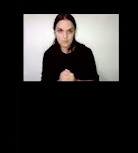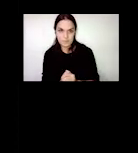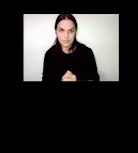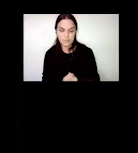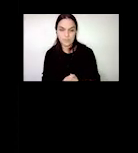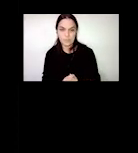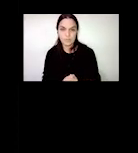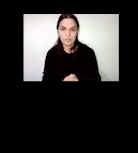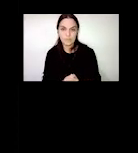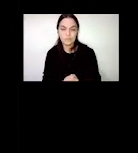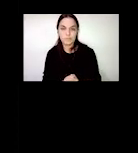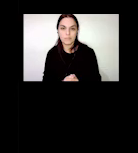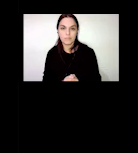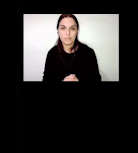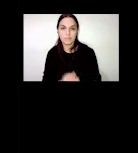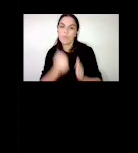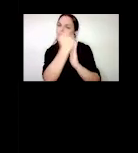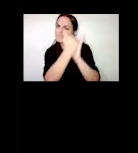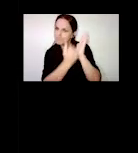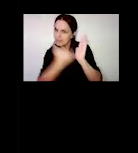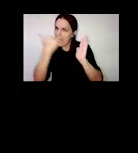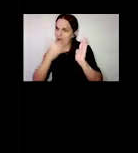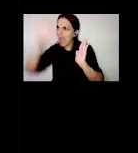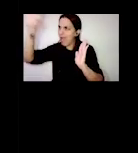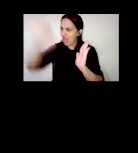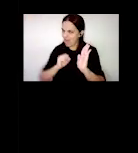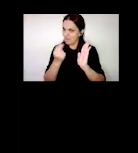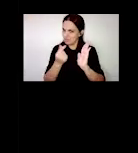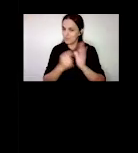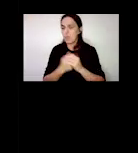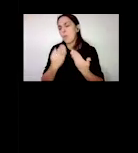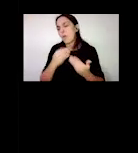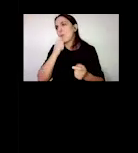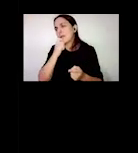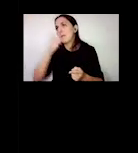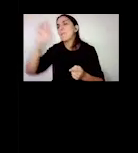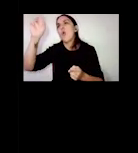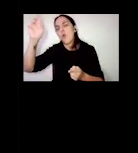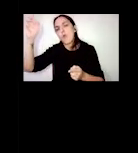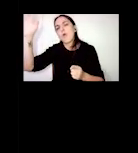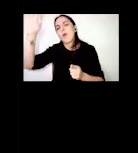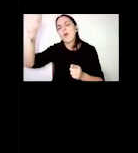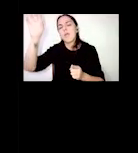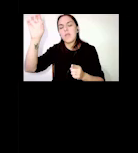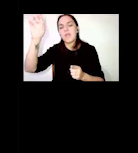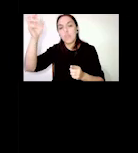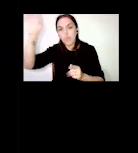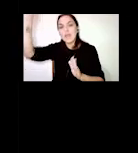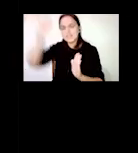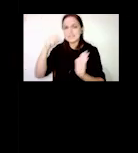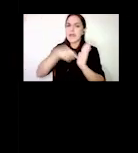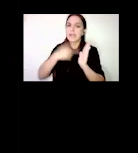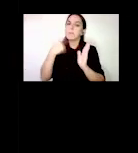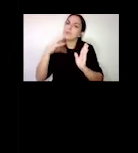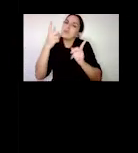Pero tiene una condición esta repatriación. ¿Voy a poder repatriar? Sí, solo sí, también voy a tener que cumplir